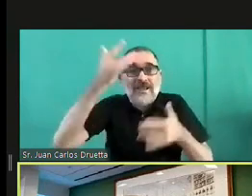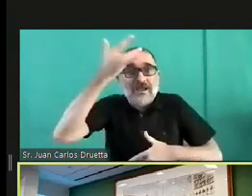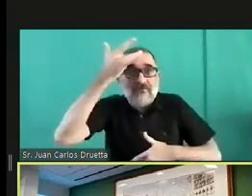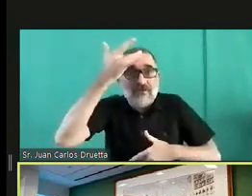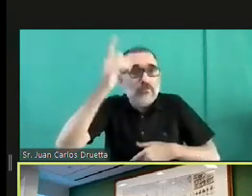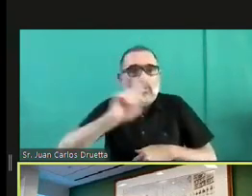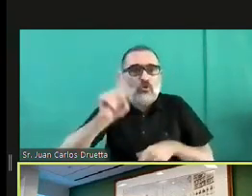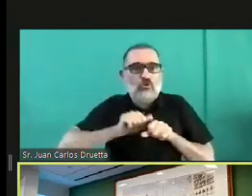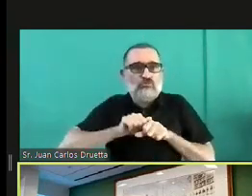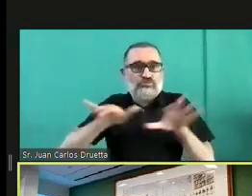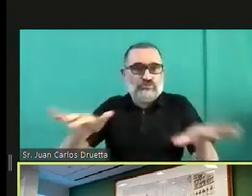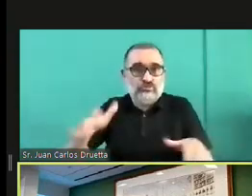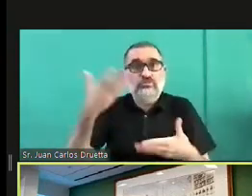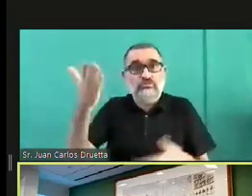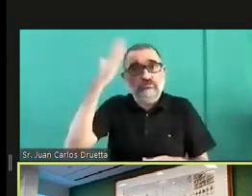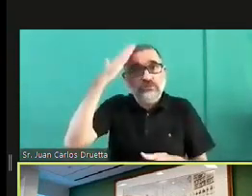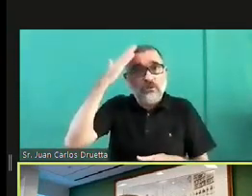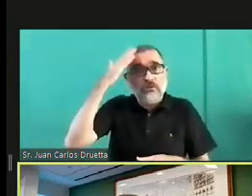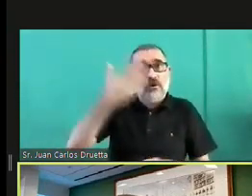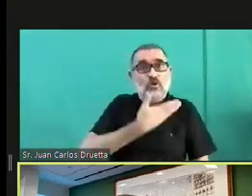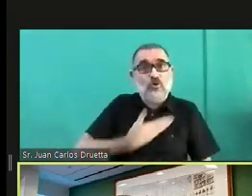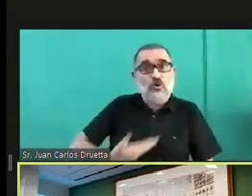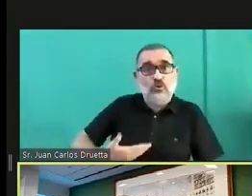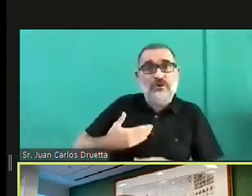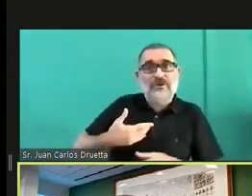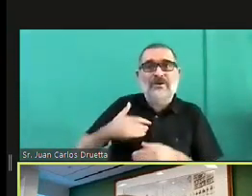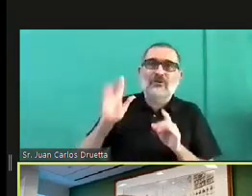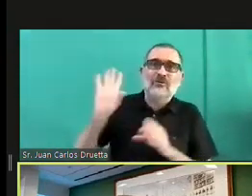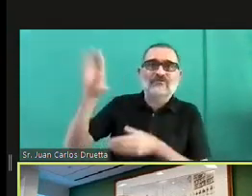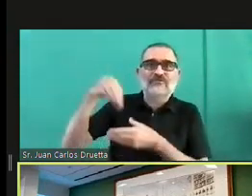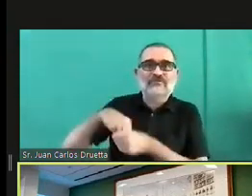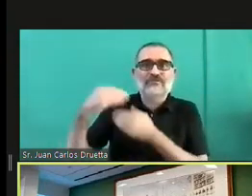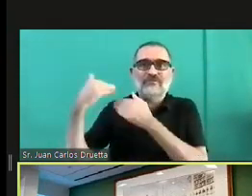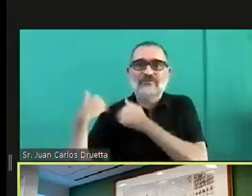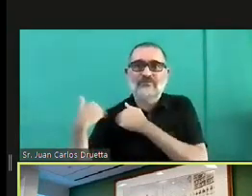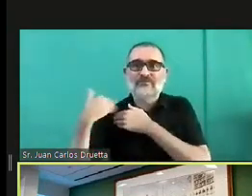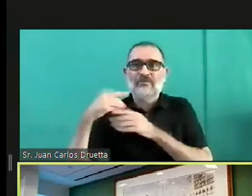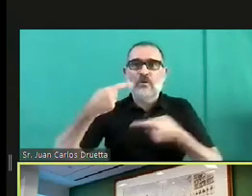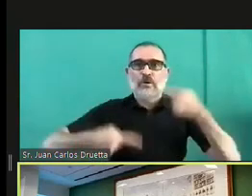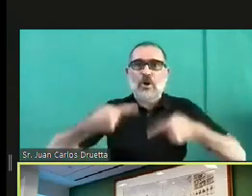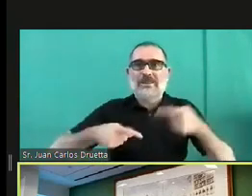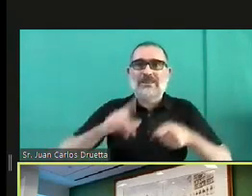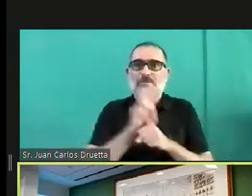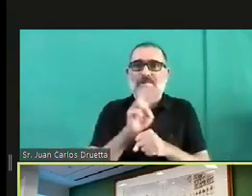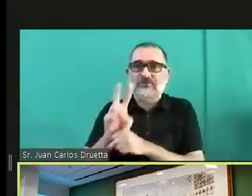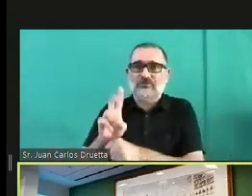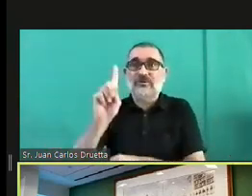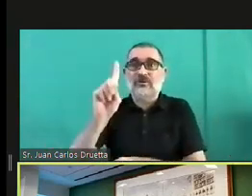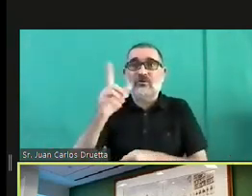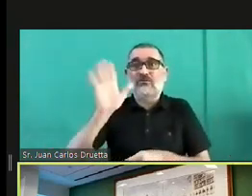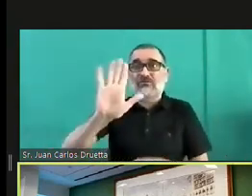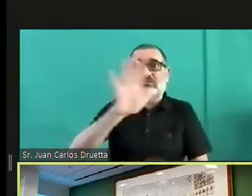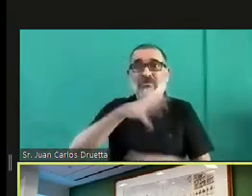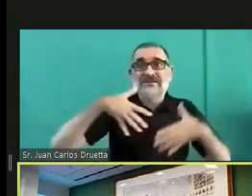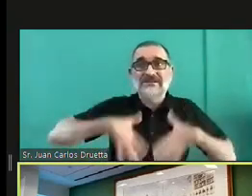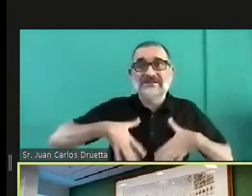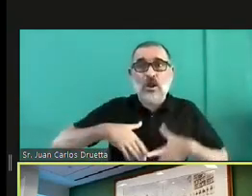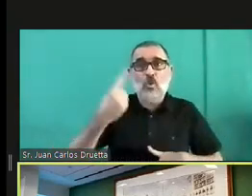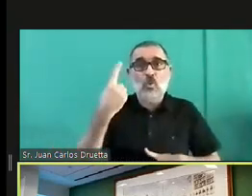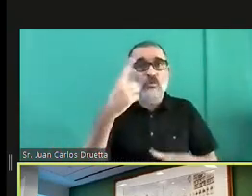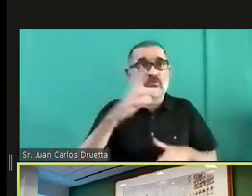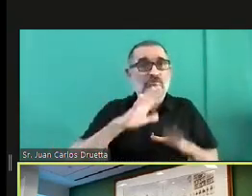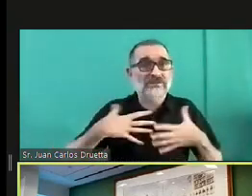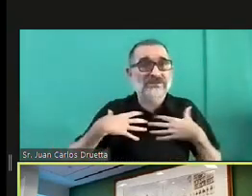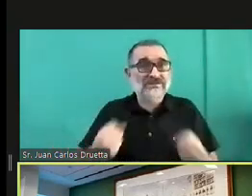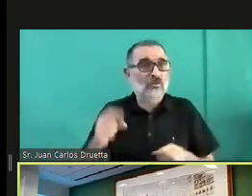conseguir la participación del público en general nuestros socios también buscan la ayuda de expertos jurídicos para